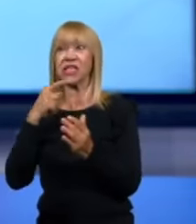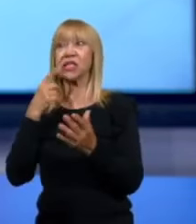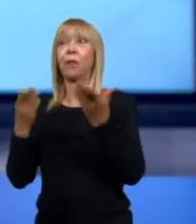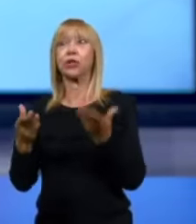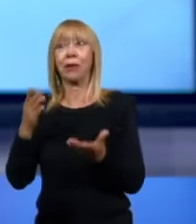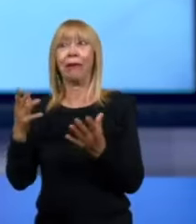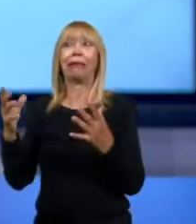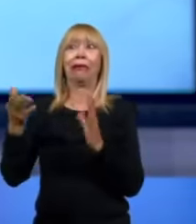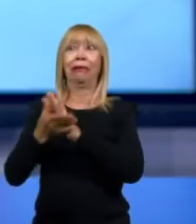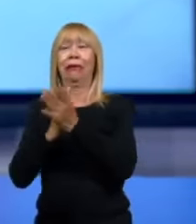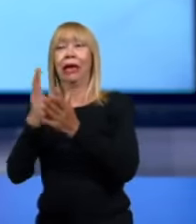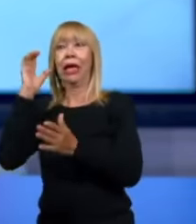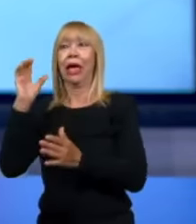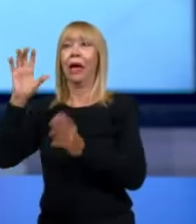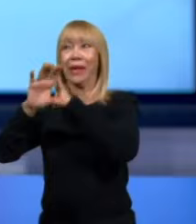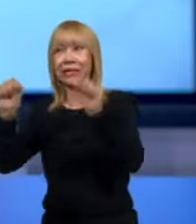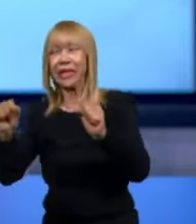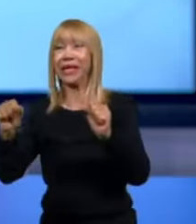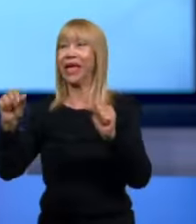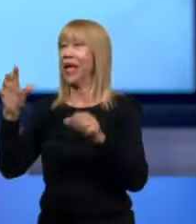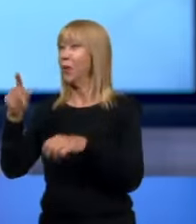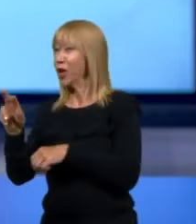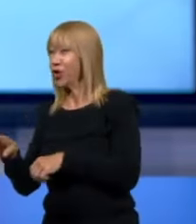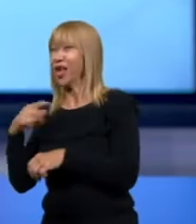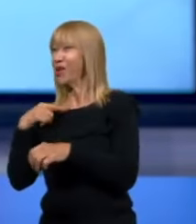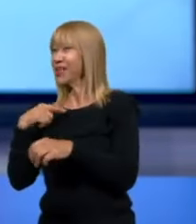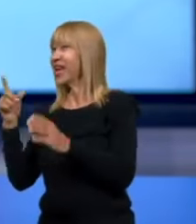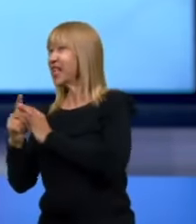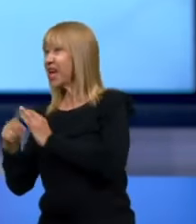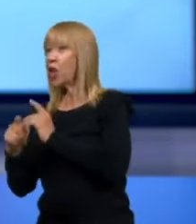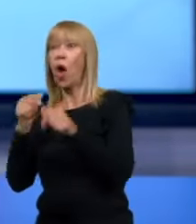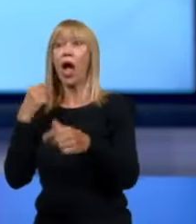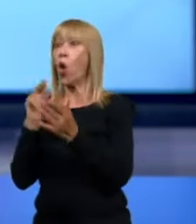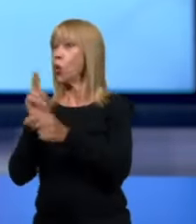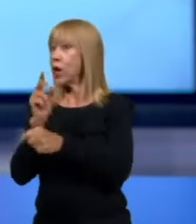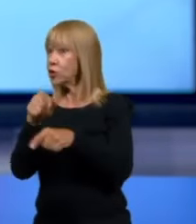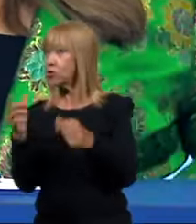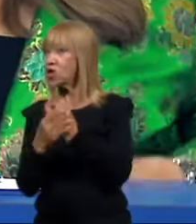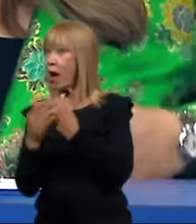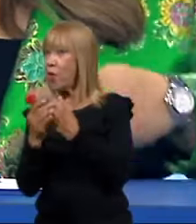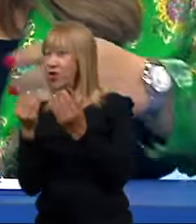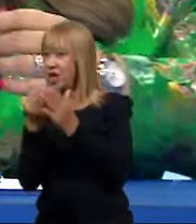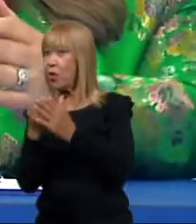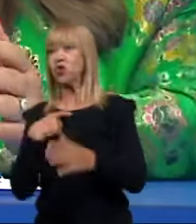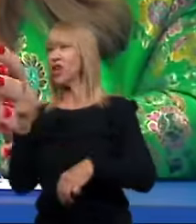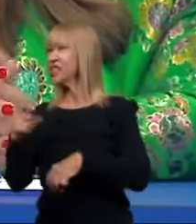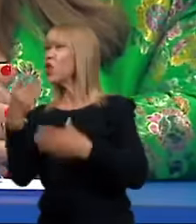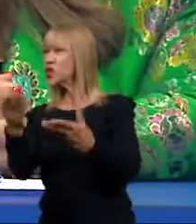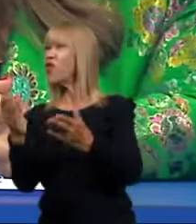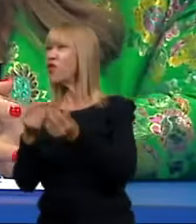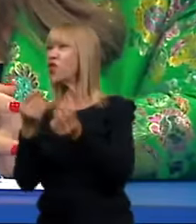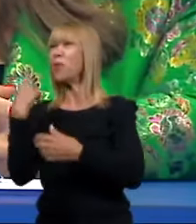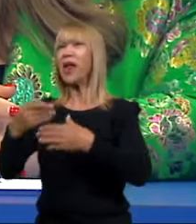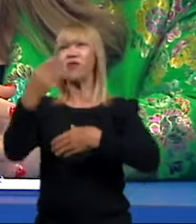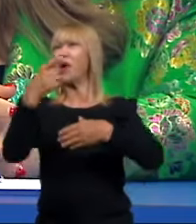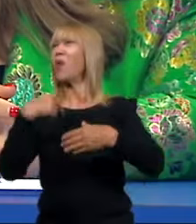posibilidad, ¿corre el riesgo Puerto Rico de ser castigado, de decir, ah, no usaron esos chavos, pues necesito fondos, qué sé yo, para la muralla en la